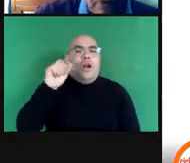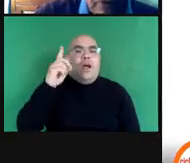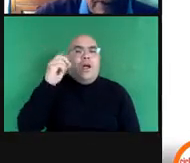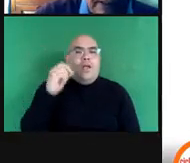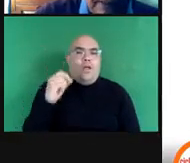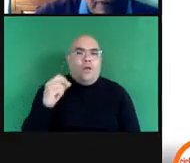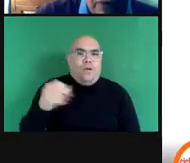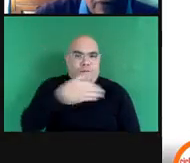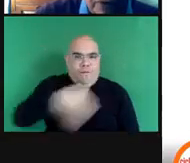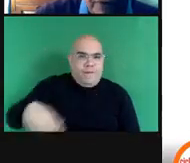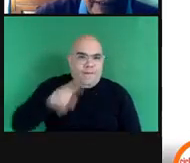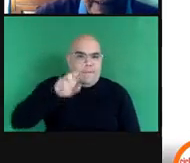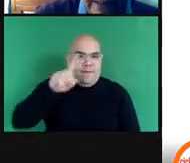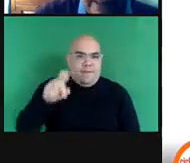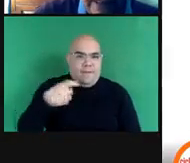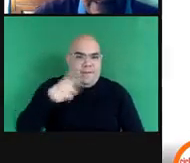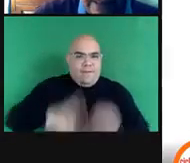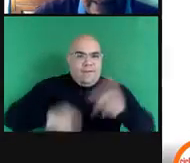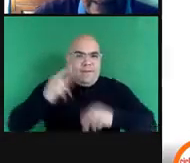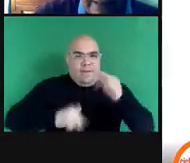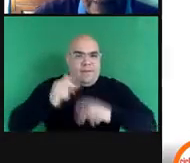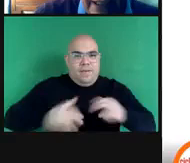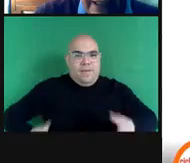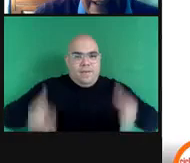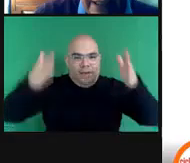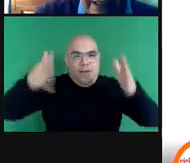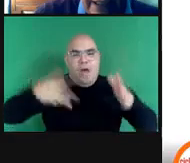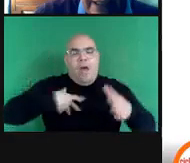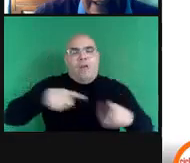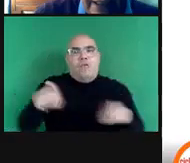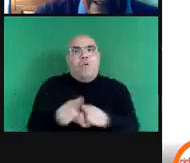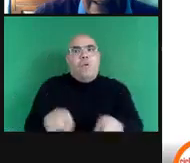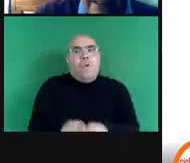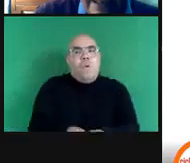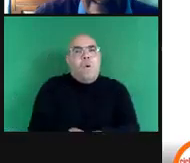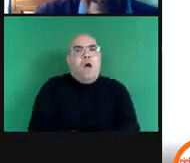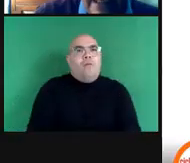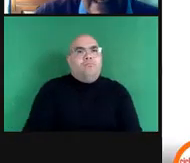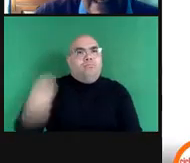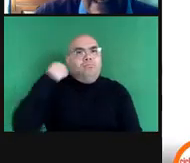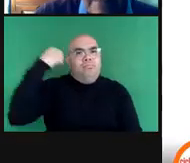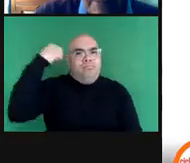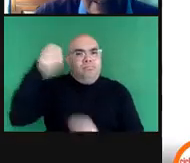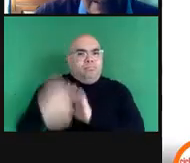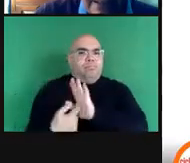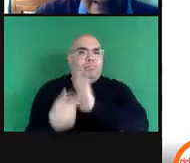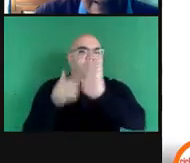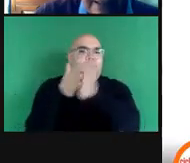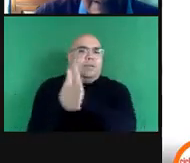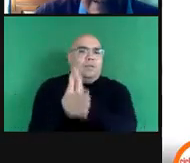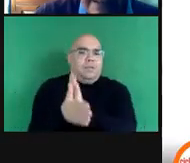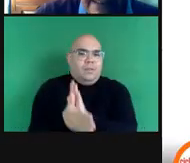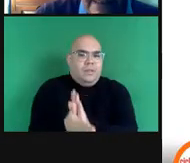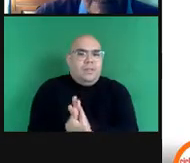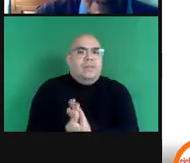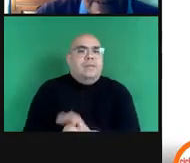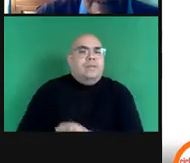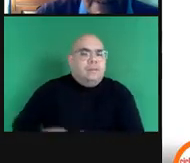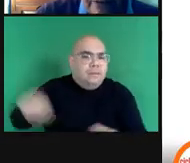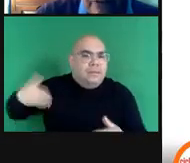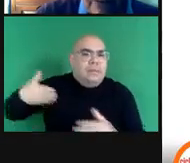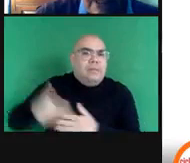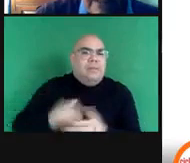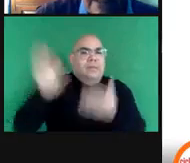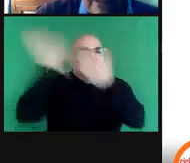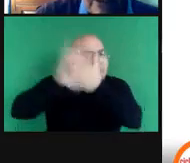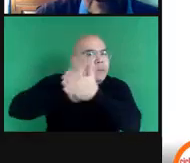una escultura llamada Longos, que también esta es el limpiada, cada vez que se limpia